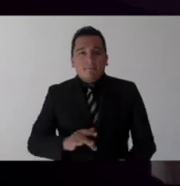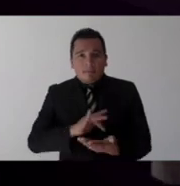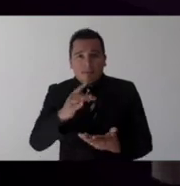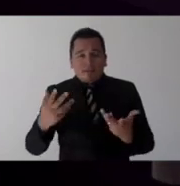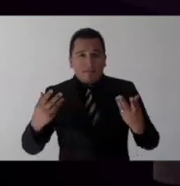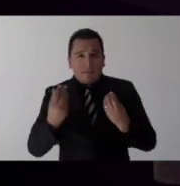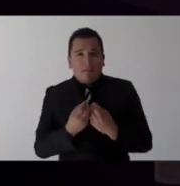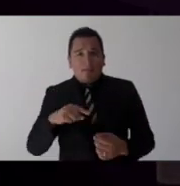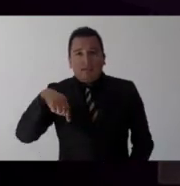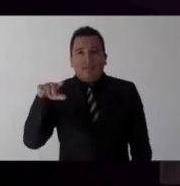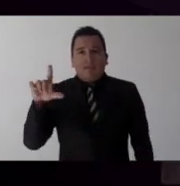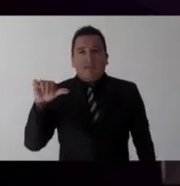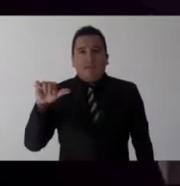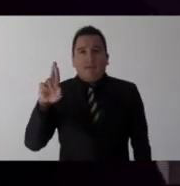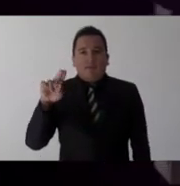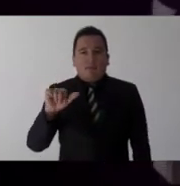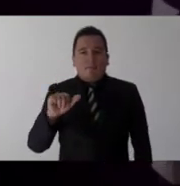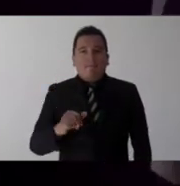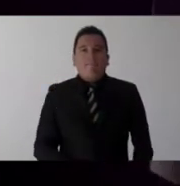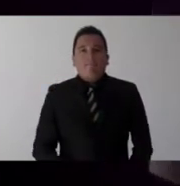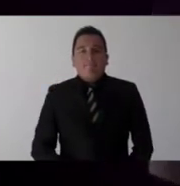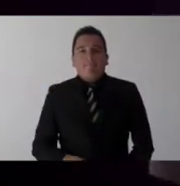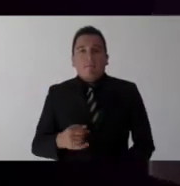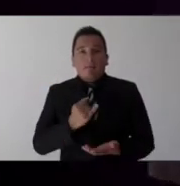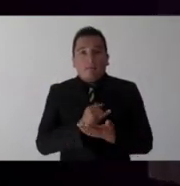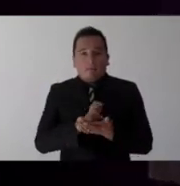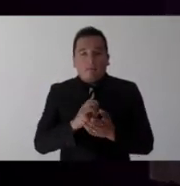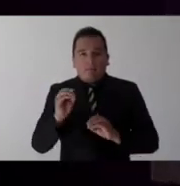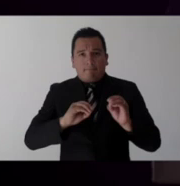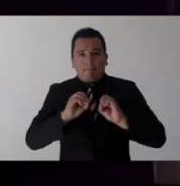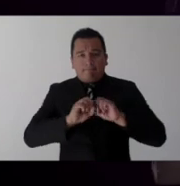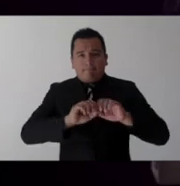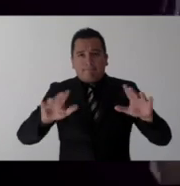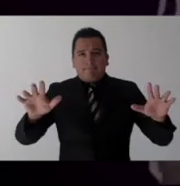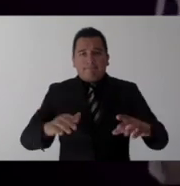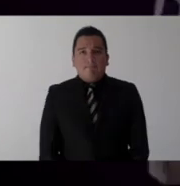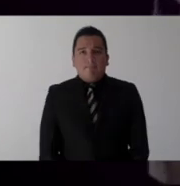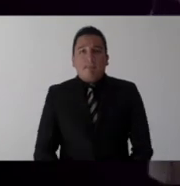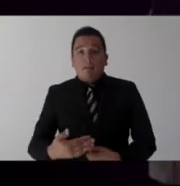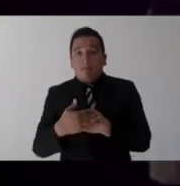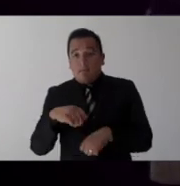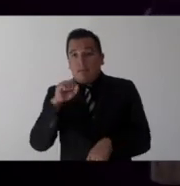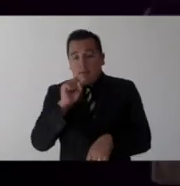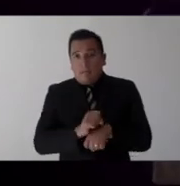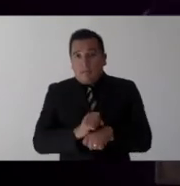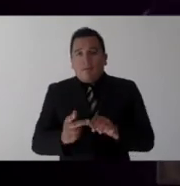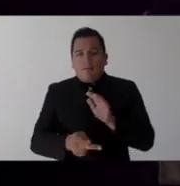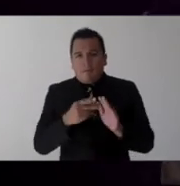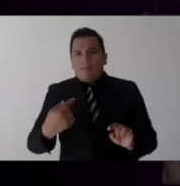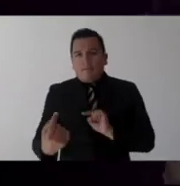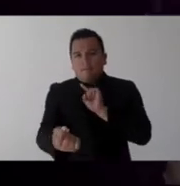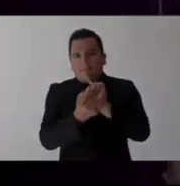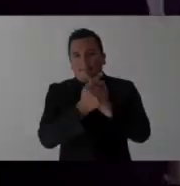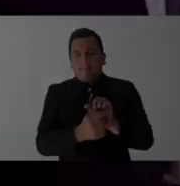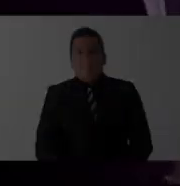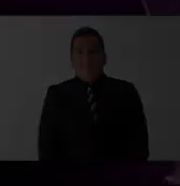La Urna, llevado hasta ustedes por el Instituto Electoral de Coahuila. Nos escuchamos en nuestra próxima emisión.